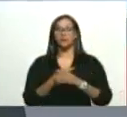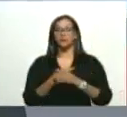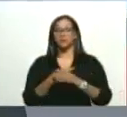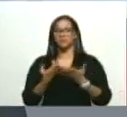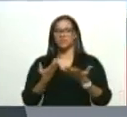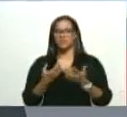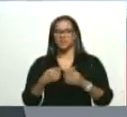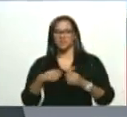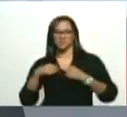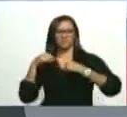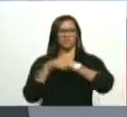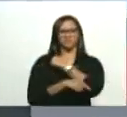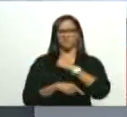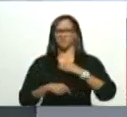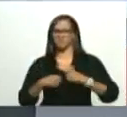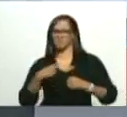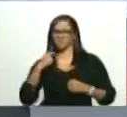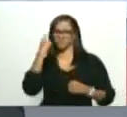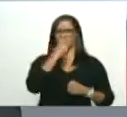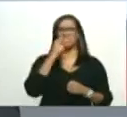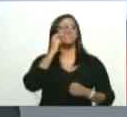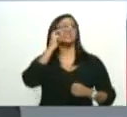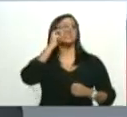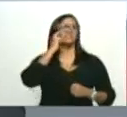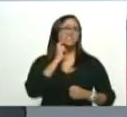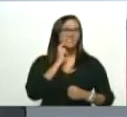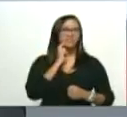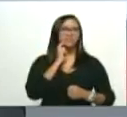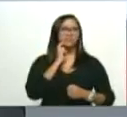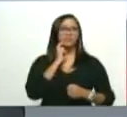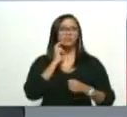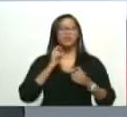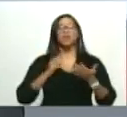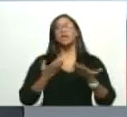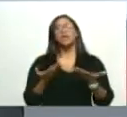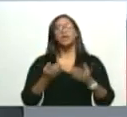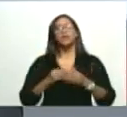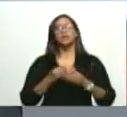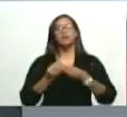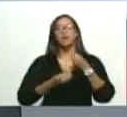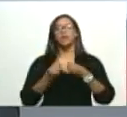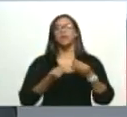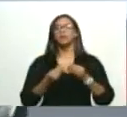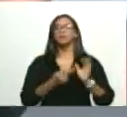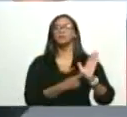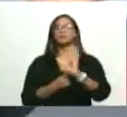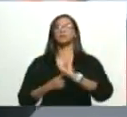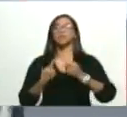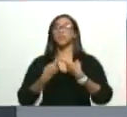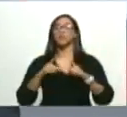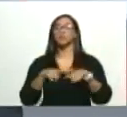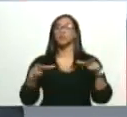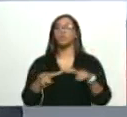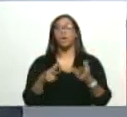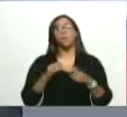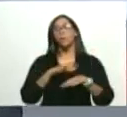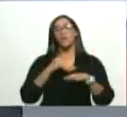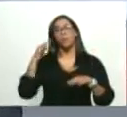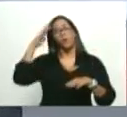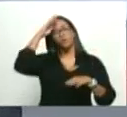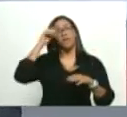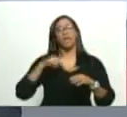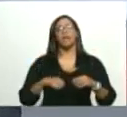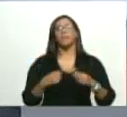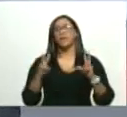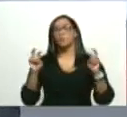más radical, mucho más fascista, si se puede decir de esa forma, y que se ha puesto de manifiesto en diversos casos, quizás Bolsonaro el más reciente. Sí.